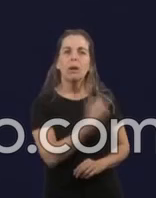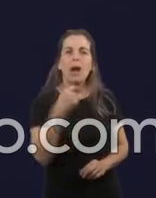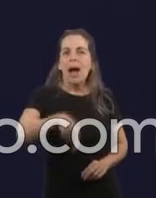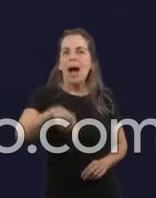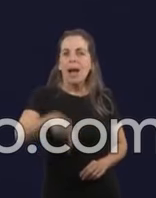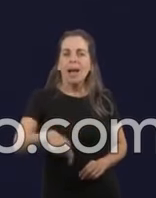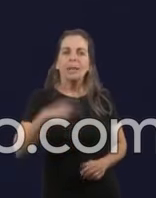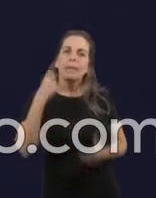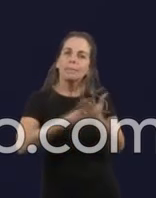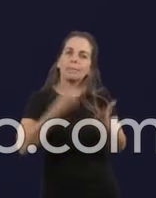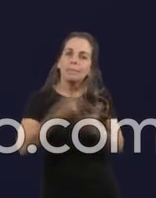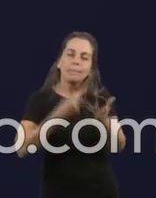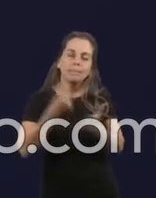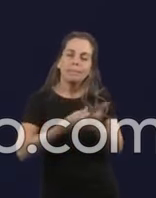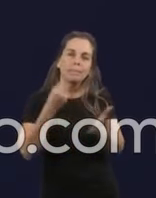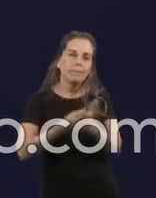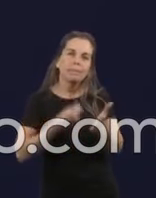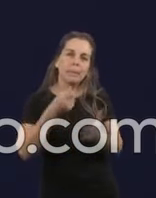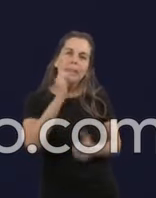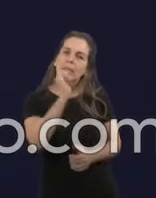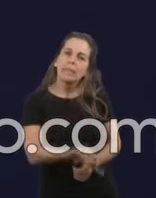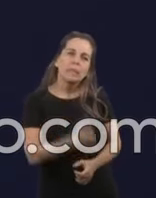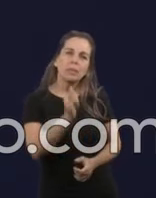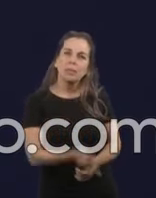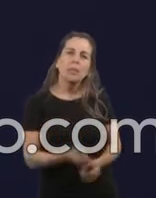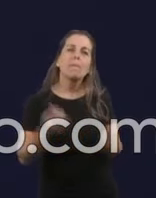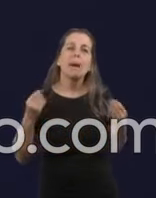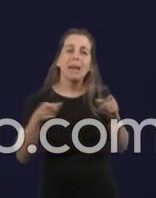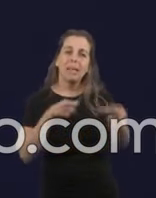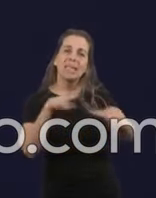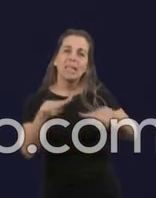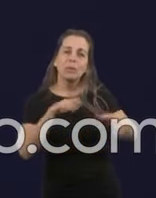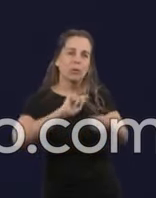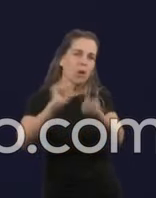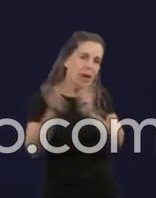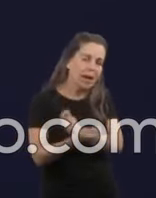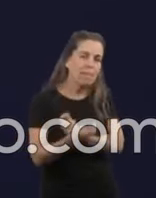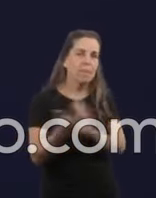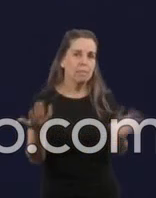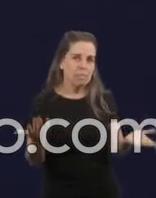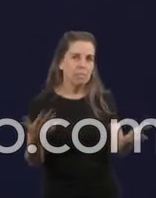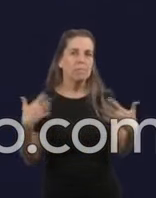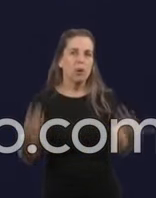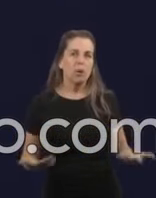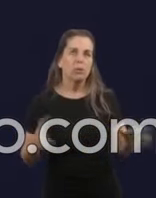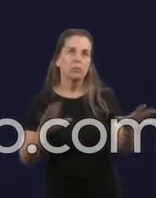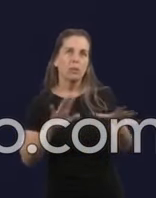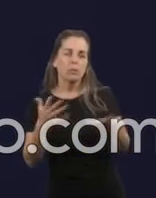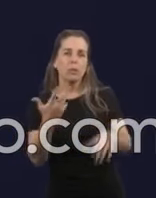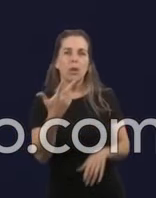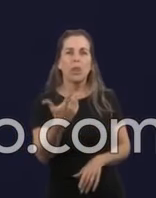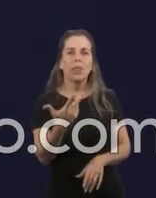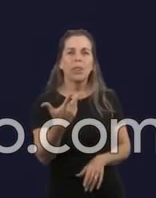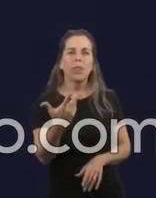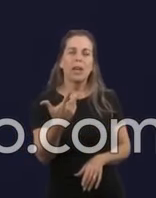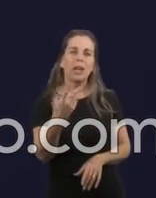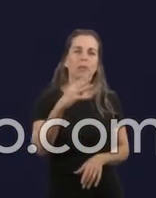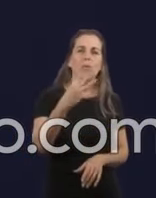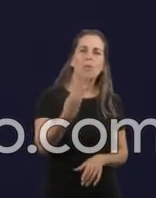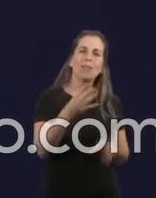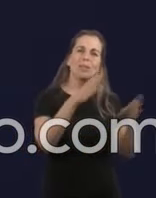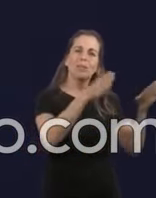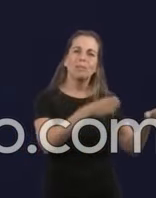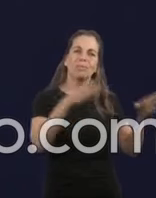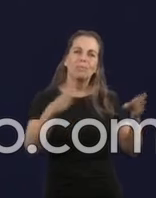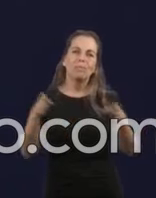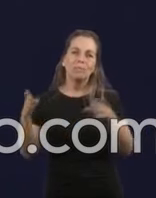haciendo todo todo todo todo para que efectivamente eso cambie De hecho hace TR cuatro periodos que